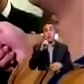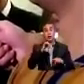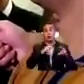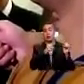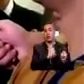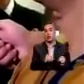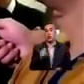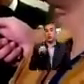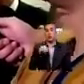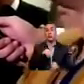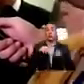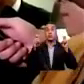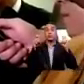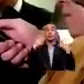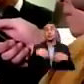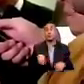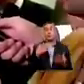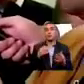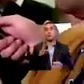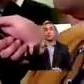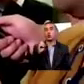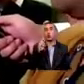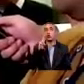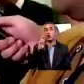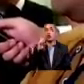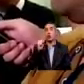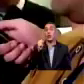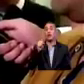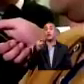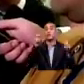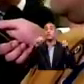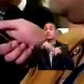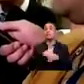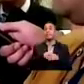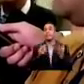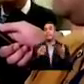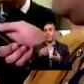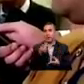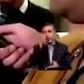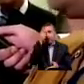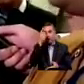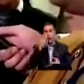delincuencia organizada en el caso Las Torres, relacionado al desvanecimiento de